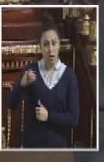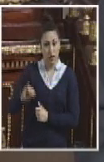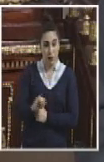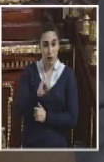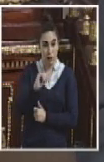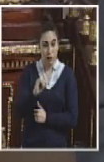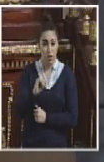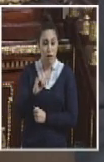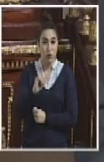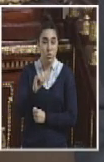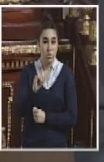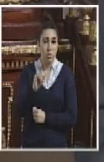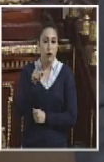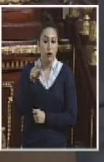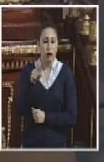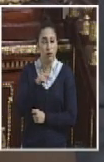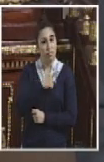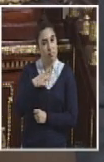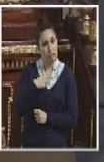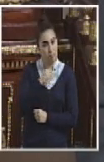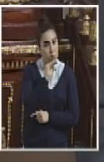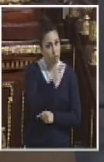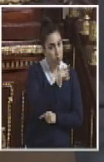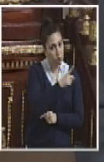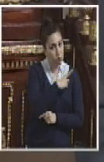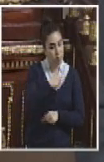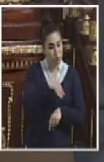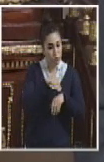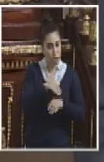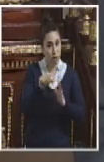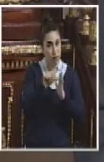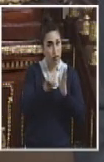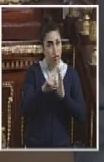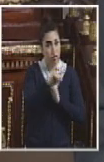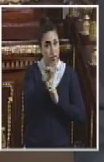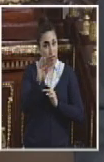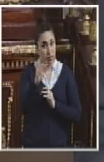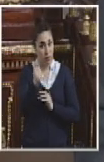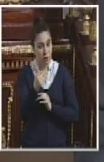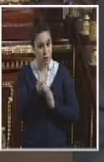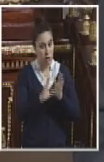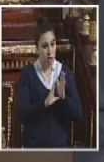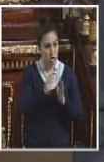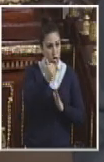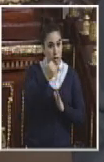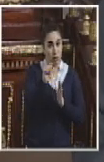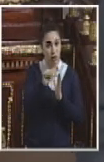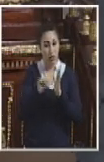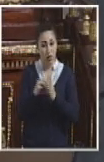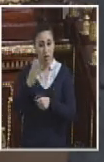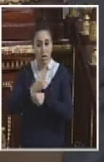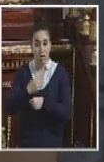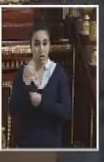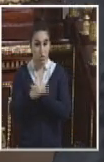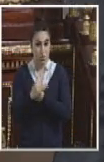su vía, el apego a este artículo 46 constitucional y al artículo 3º